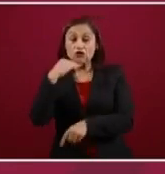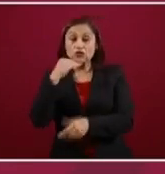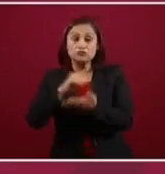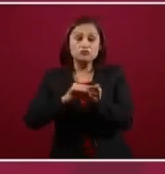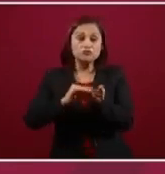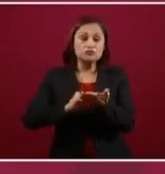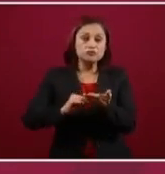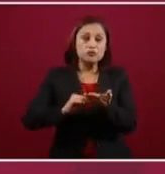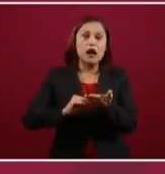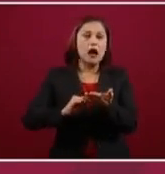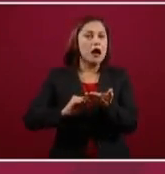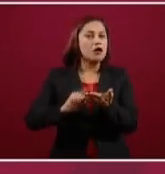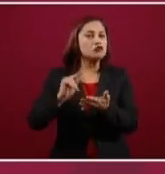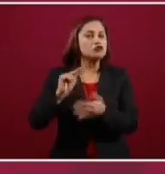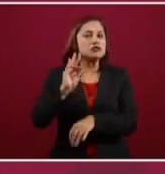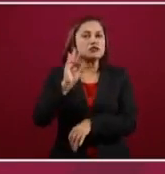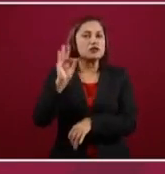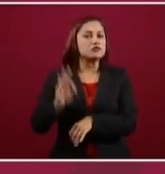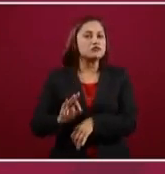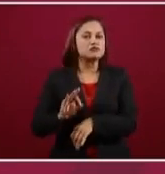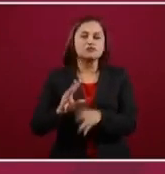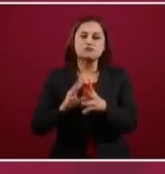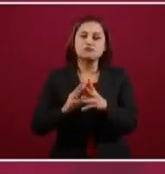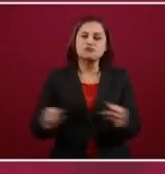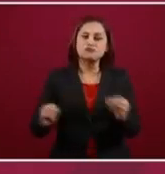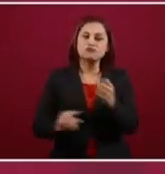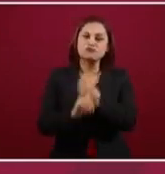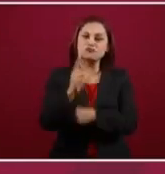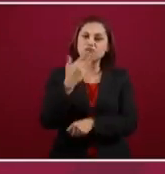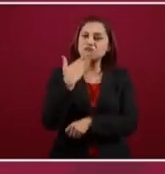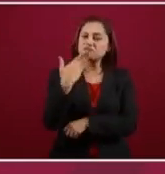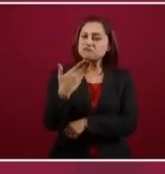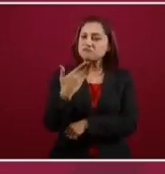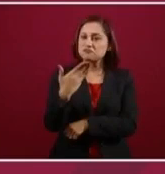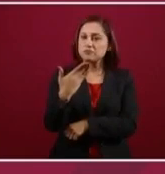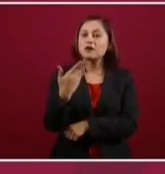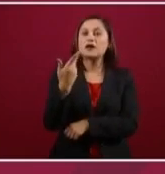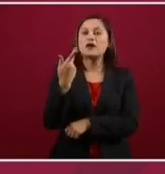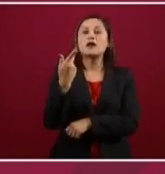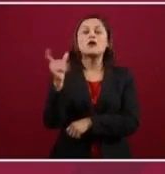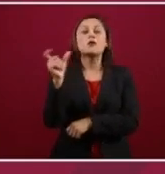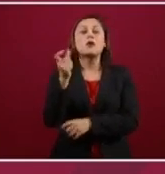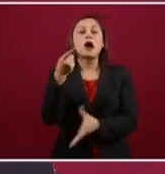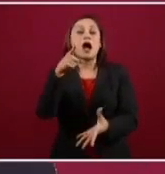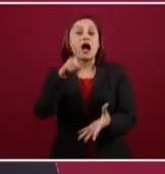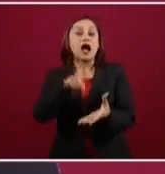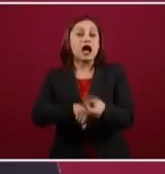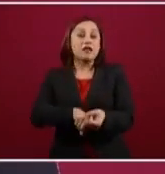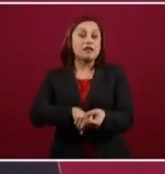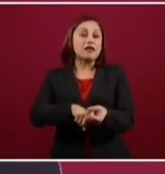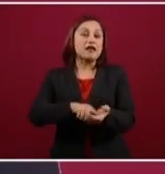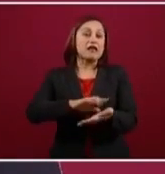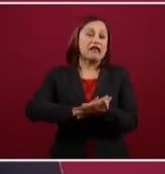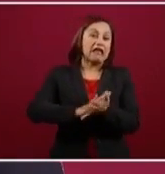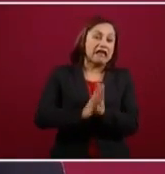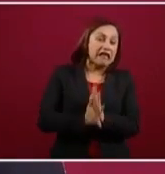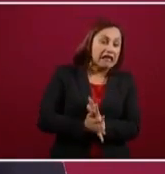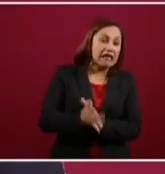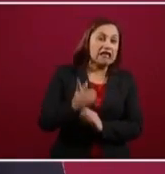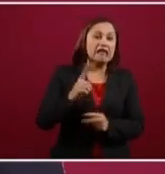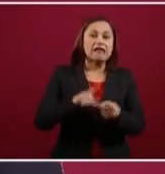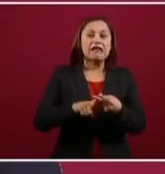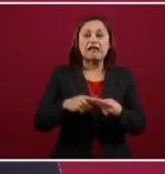Cuando hay componendas, cuando hay complicidad, cuando hay asociación delictuosa, cuando